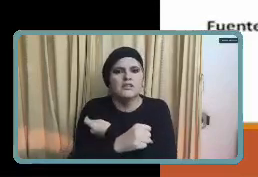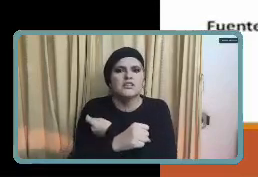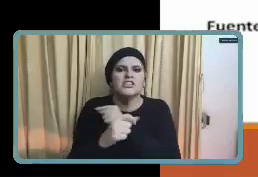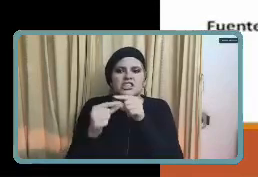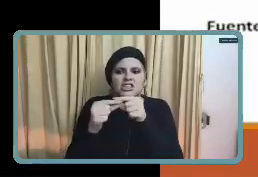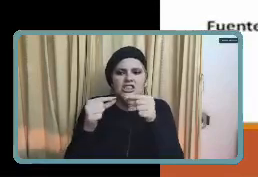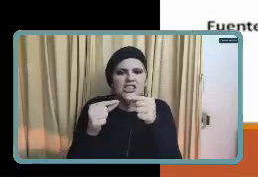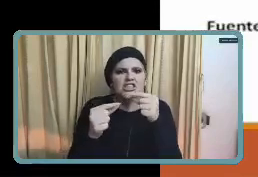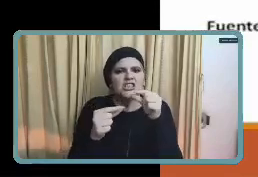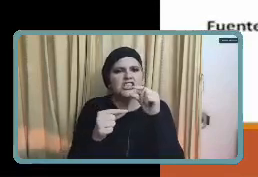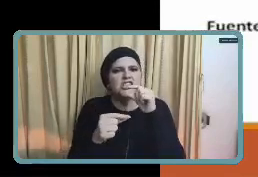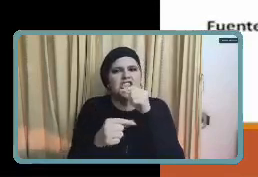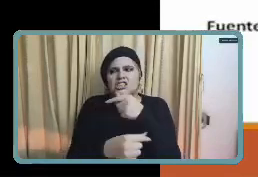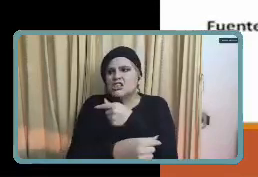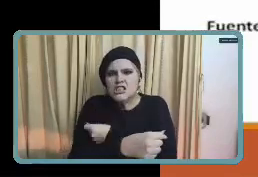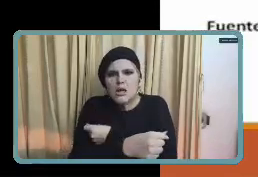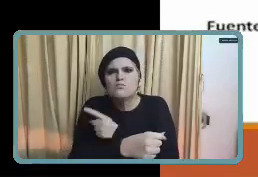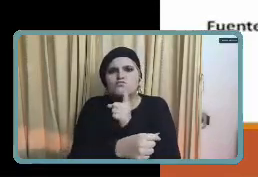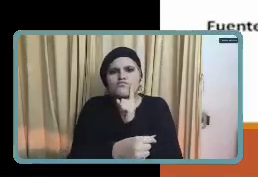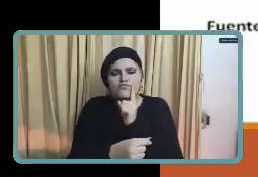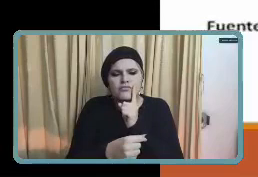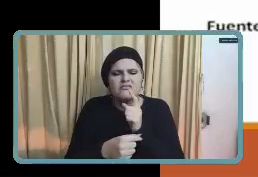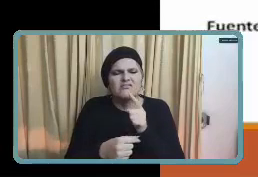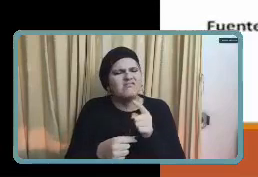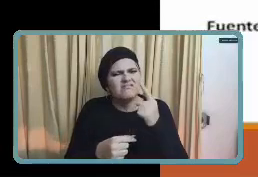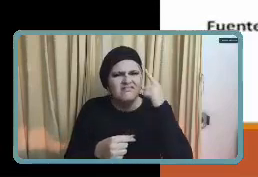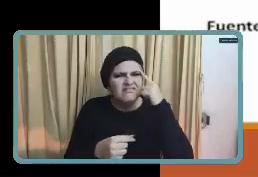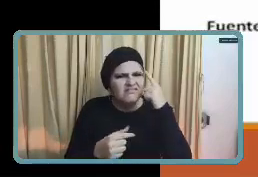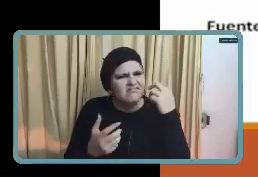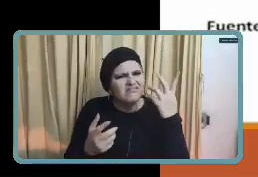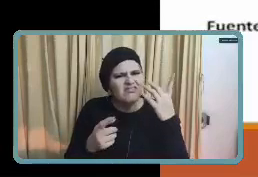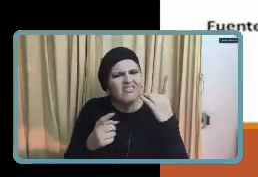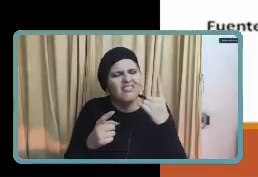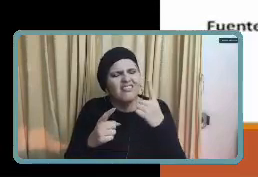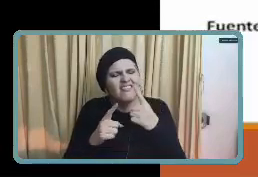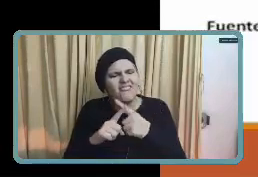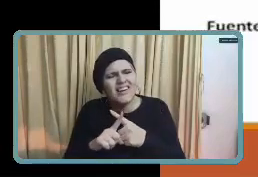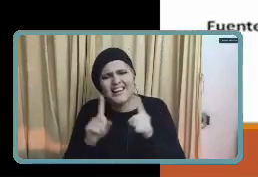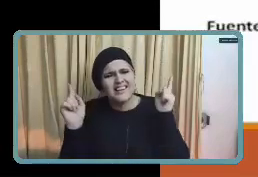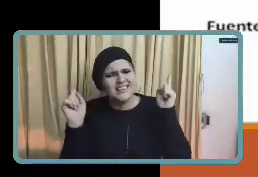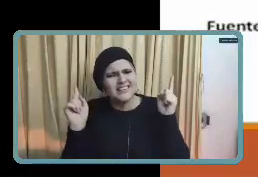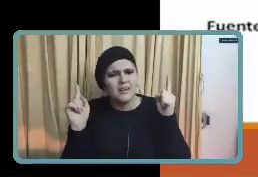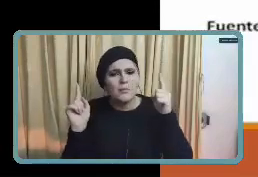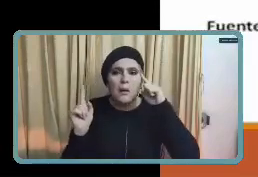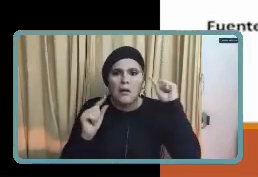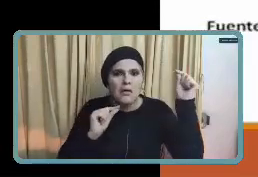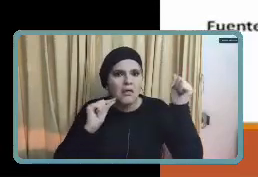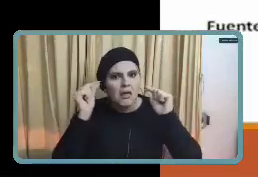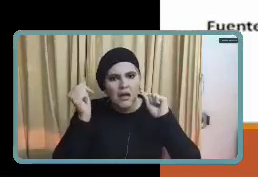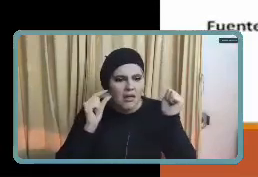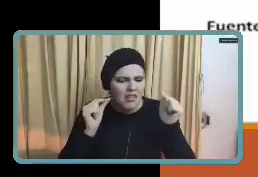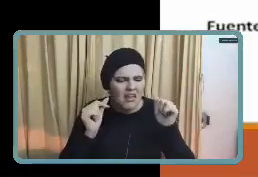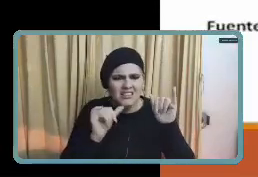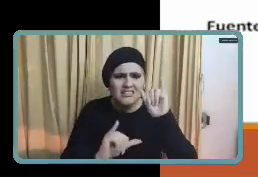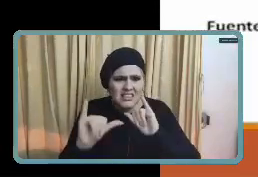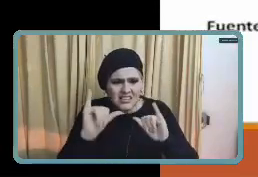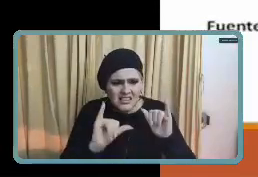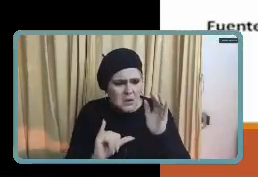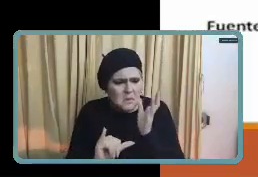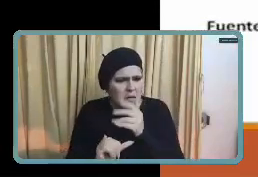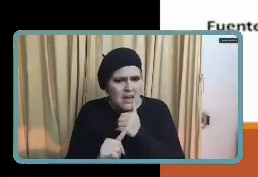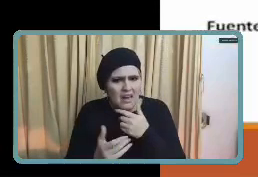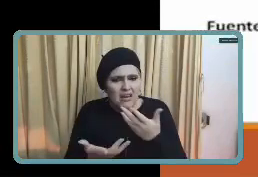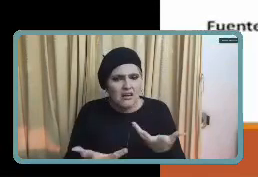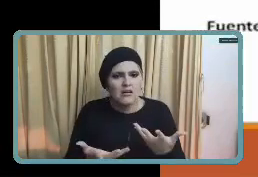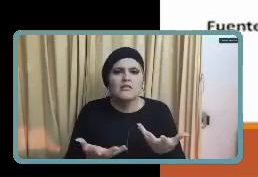decir, conspiraciones que no tienen ningún fundamento científico, y que lo único que están llevando